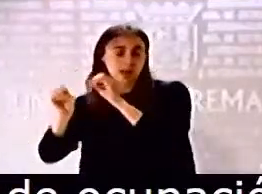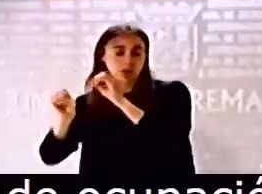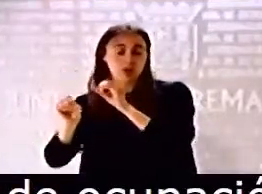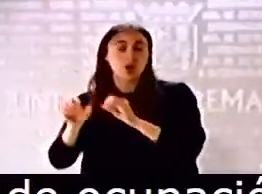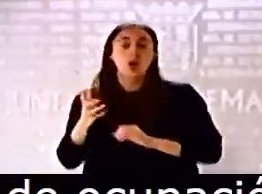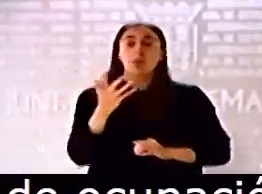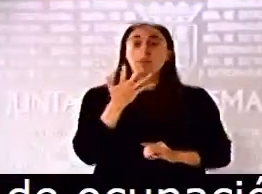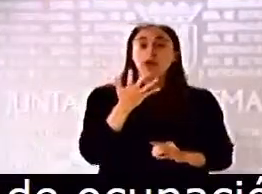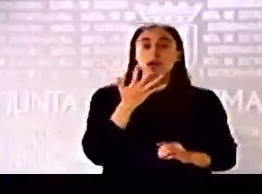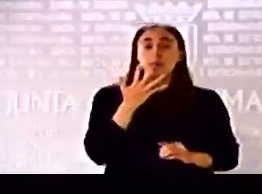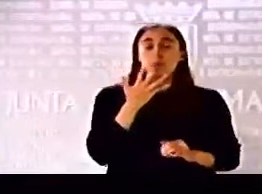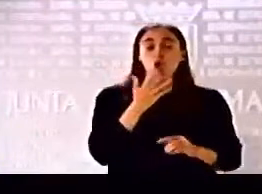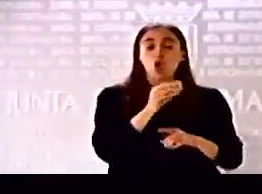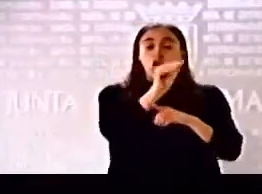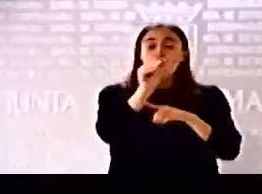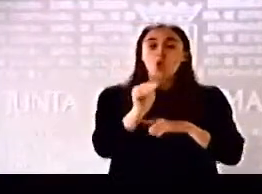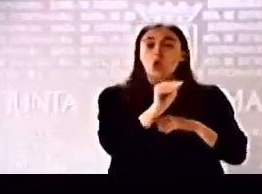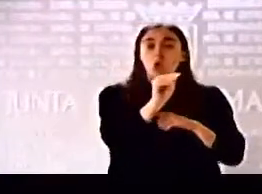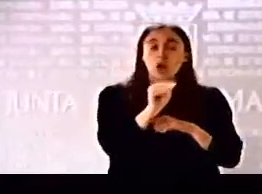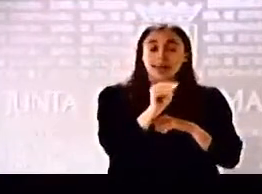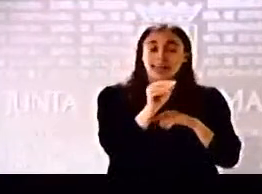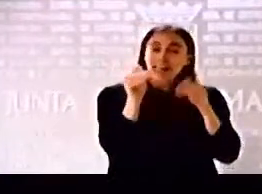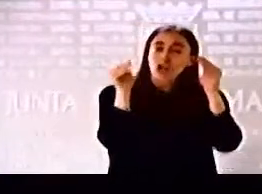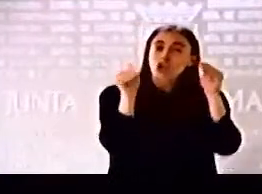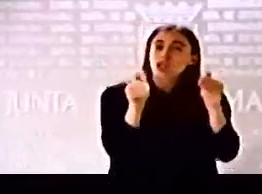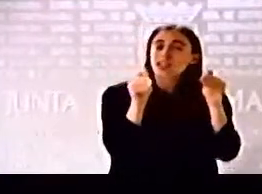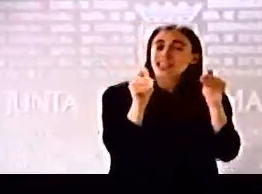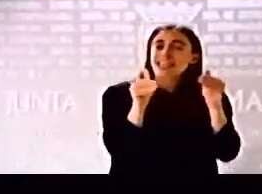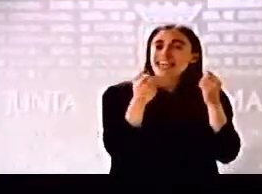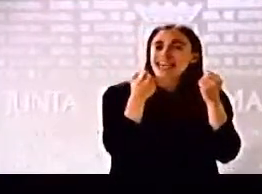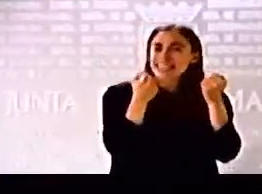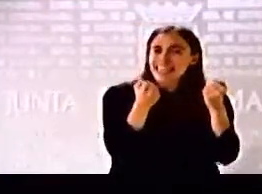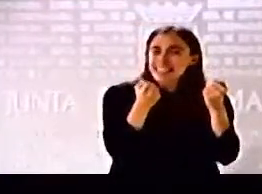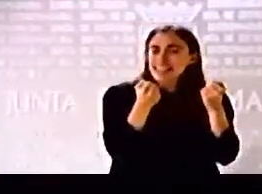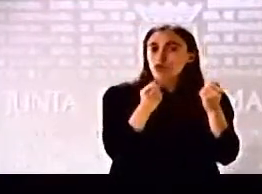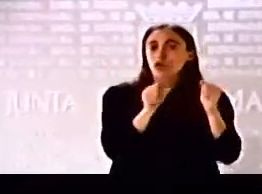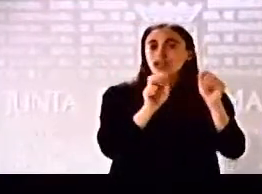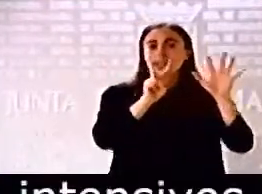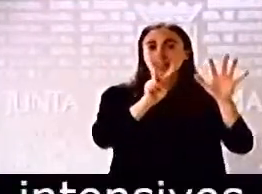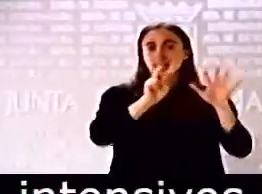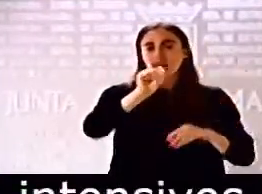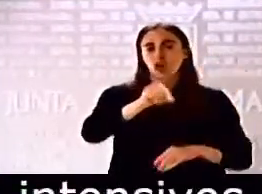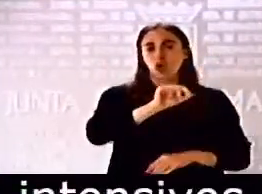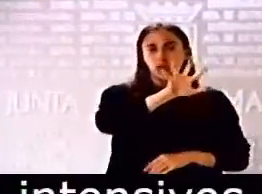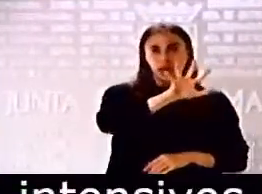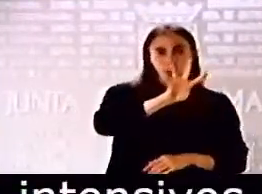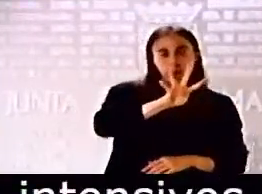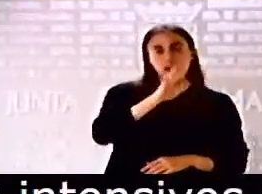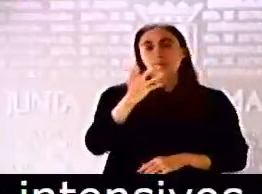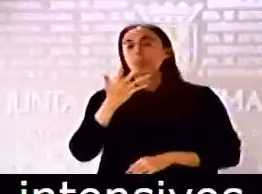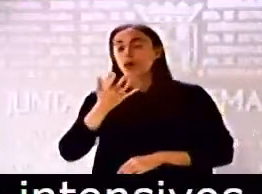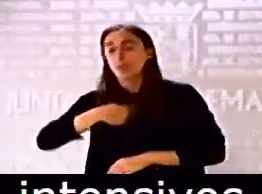las unidades de cuidados intensivos estamos en un 7,54% frente a un